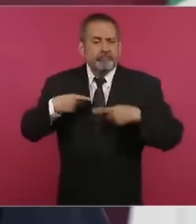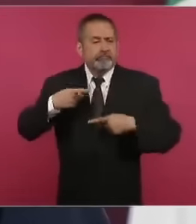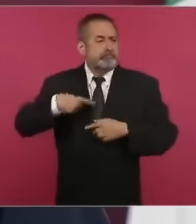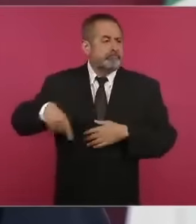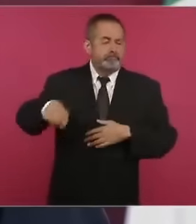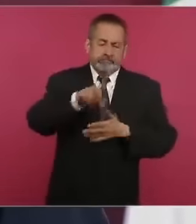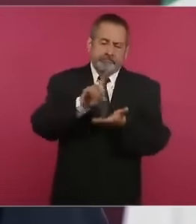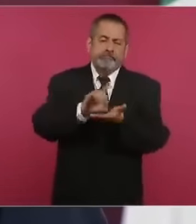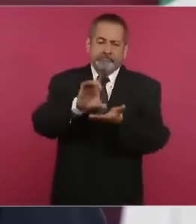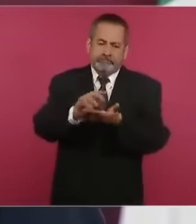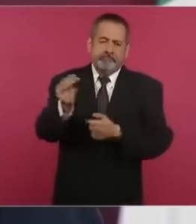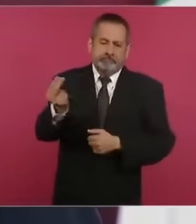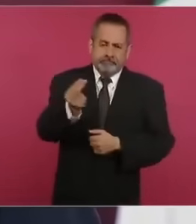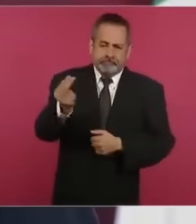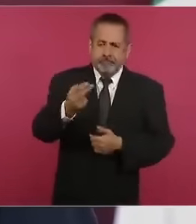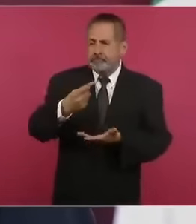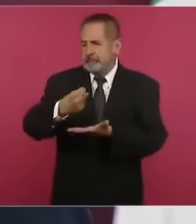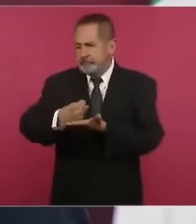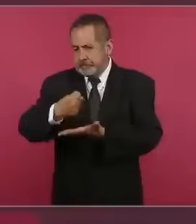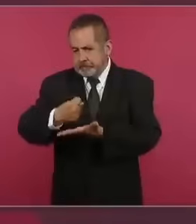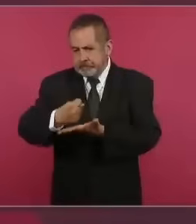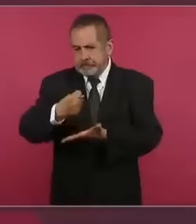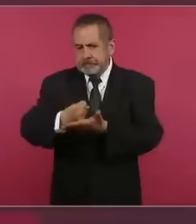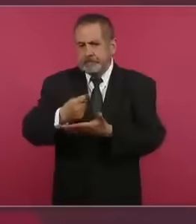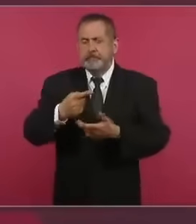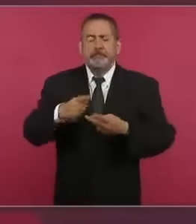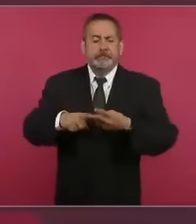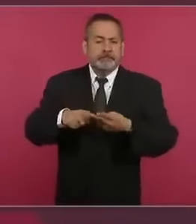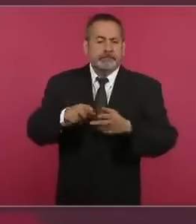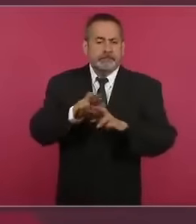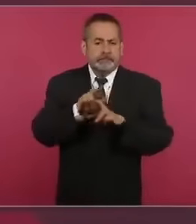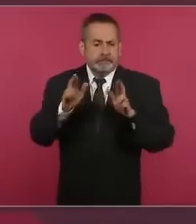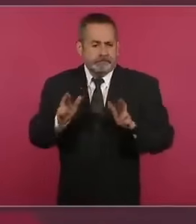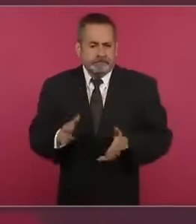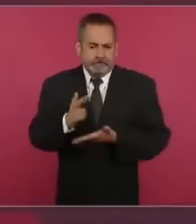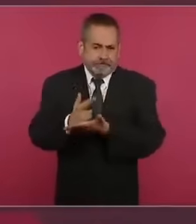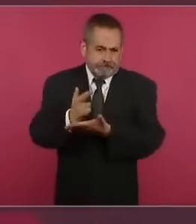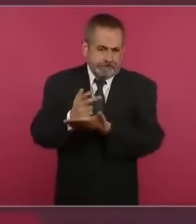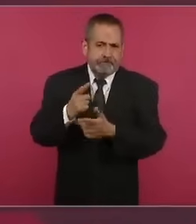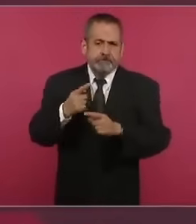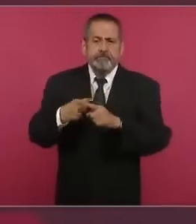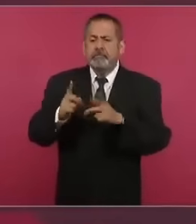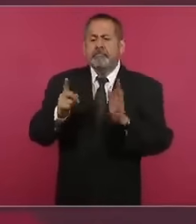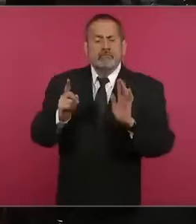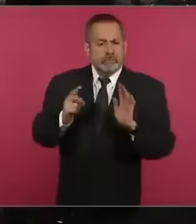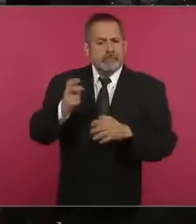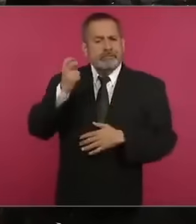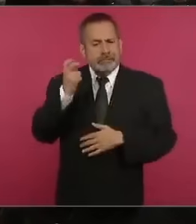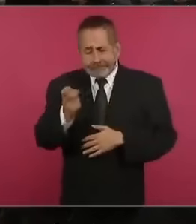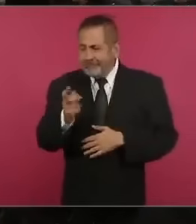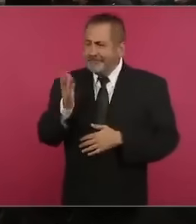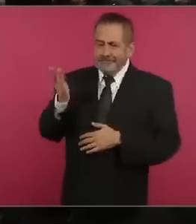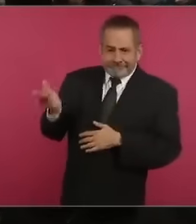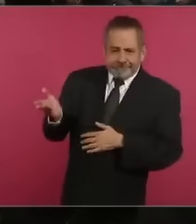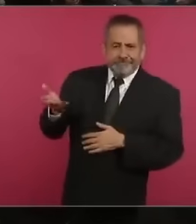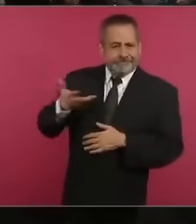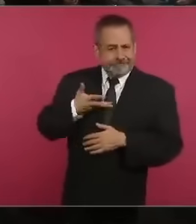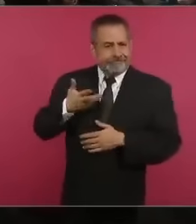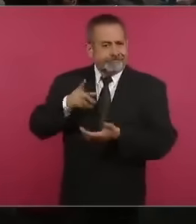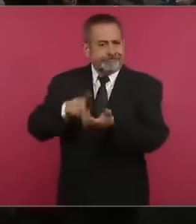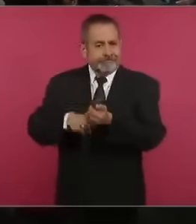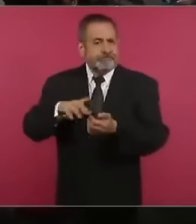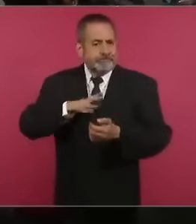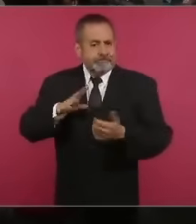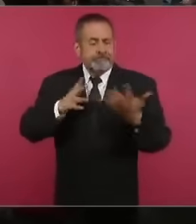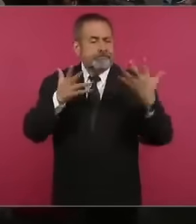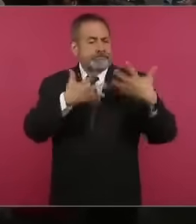discapacidad, las terapias, la rehabilitación, y eso es lo que tiene Teletón,